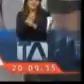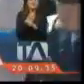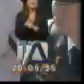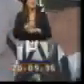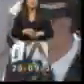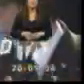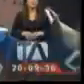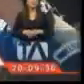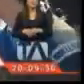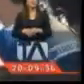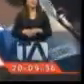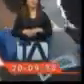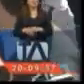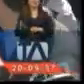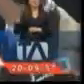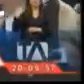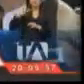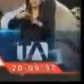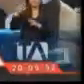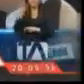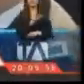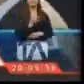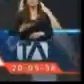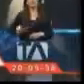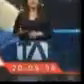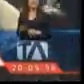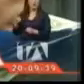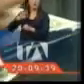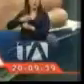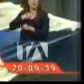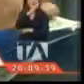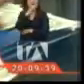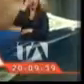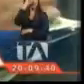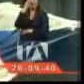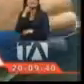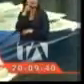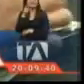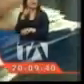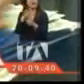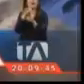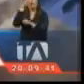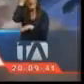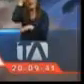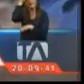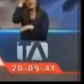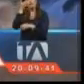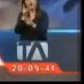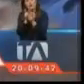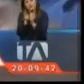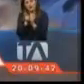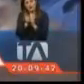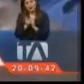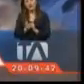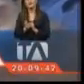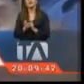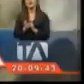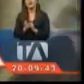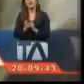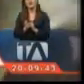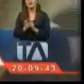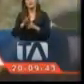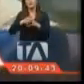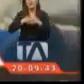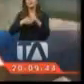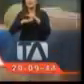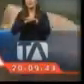Se refiere al decreto emitido por el expresidente Correa, mediante el cual modifica el cálculo de la deuda en consolidada y agregada,